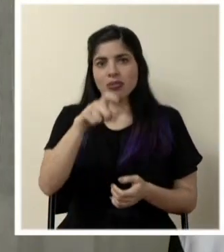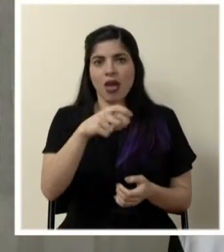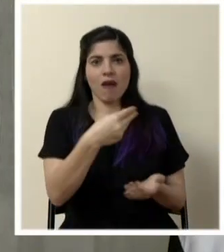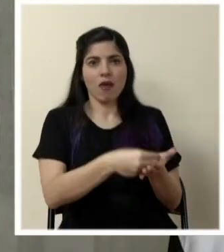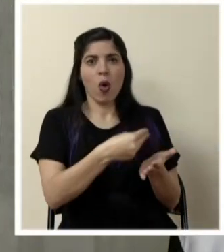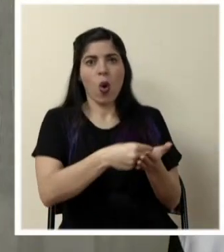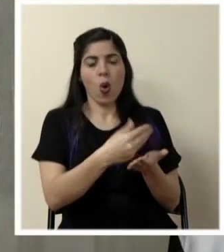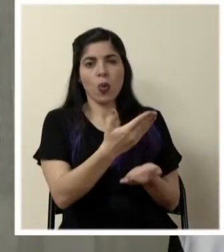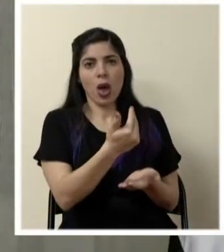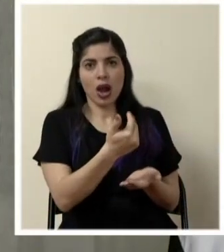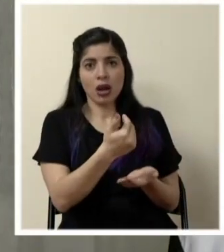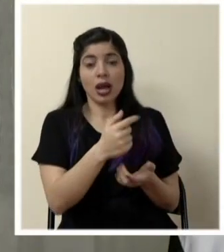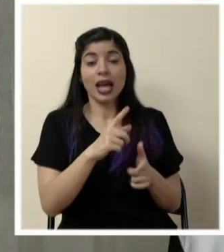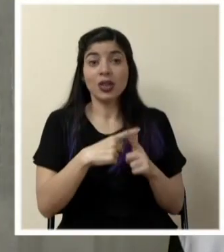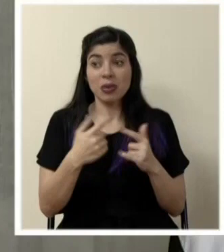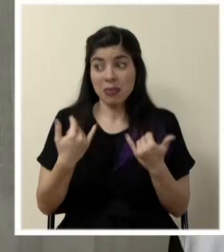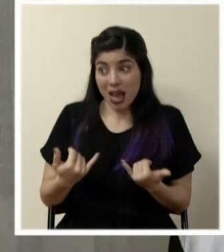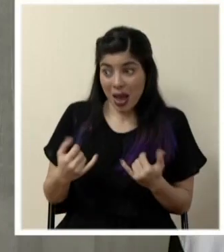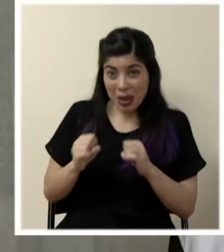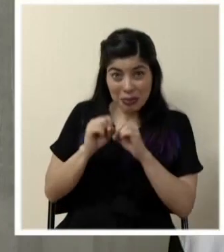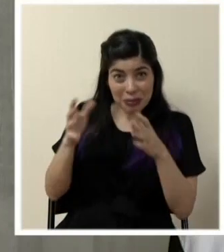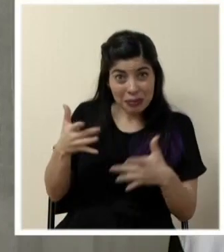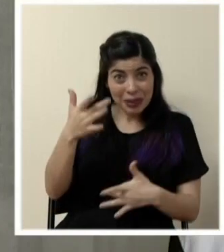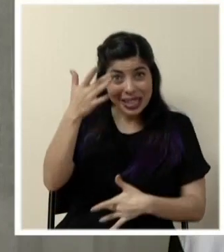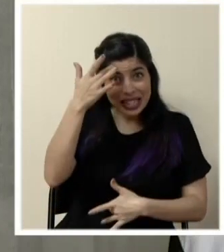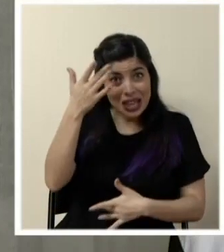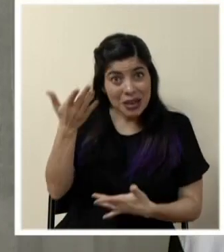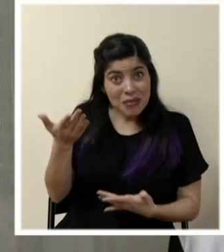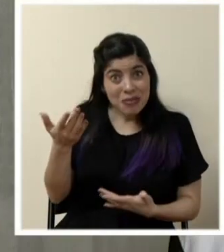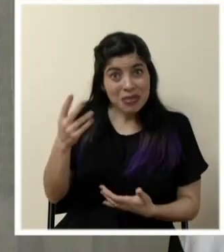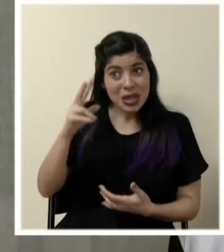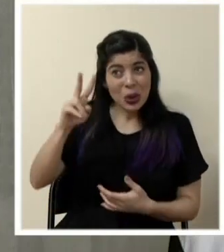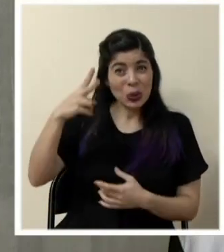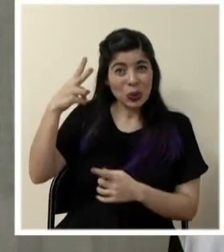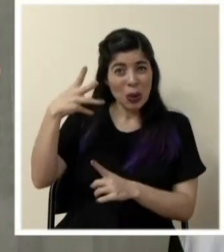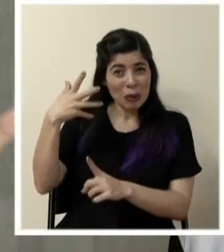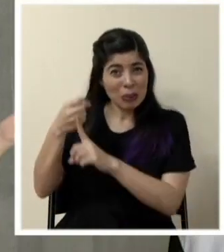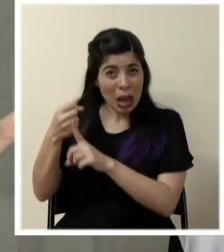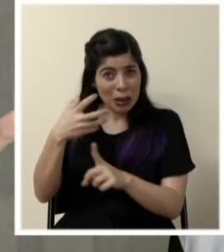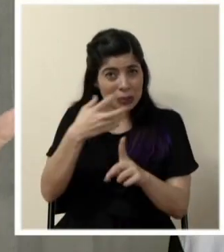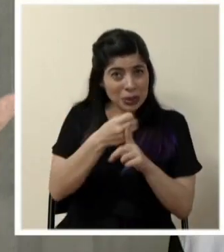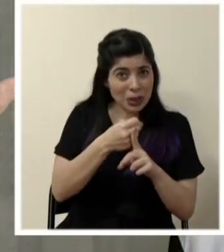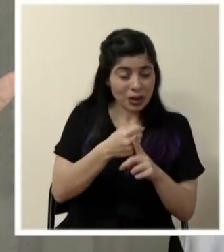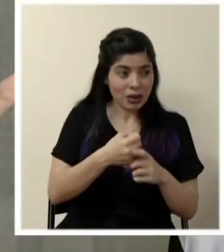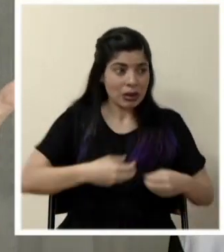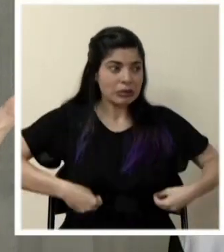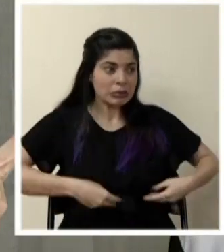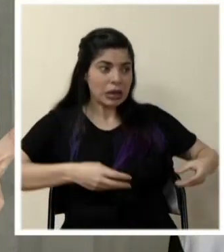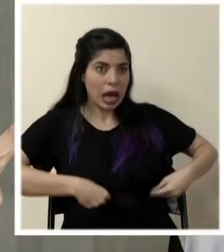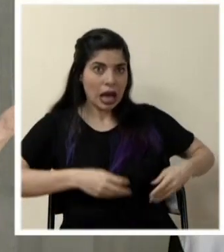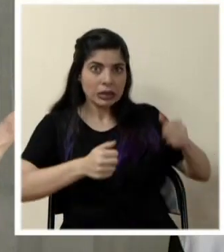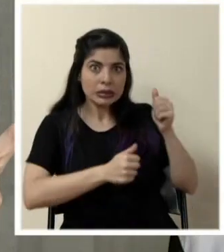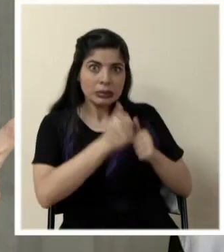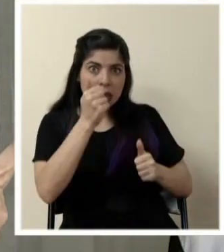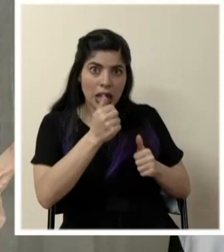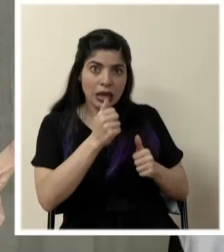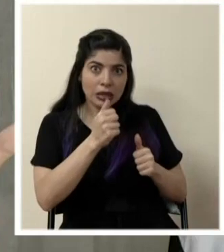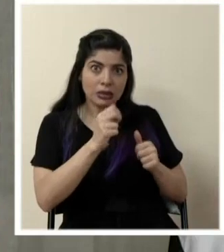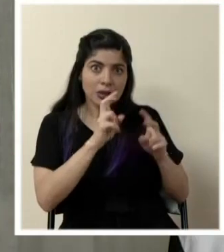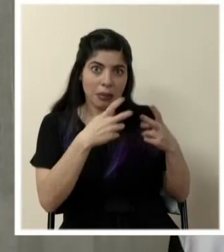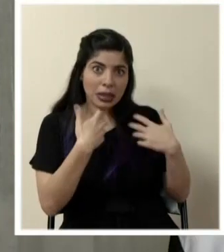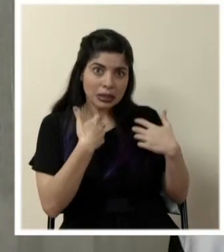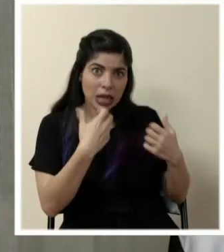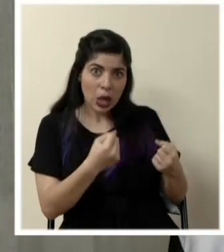y además en una pandemia, de nuevo, donde hay un doble embate por mayor gasto en materia de